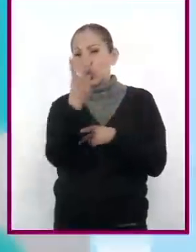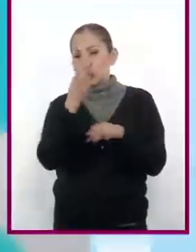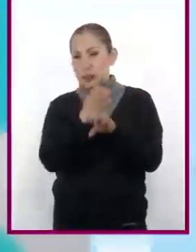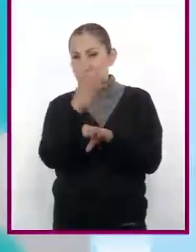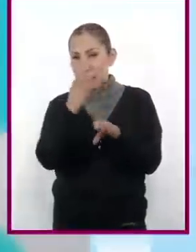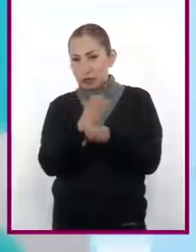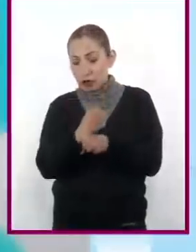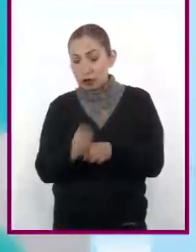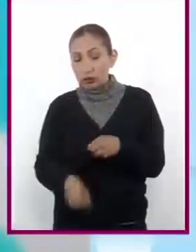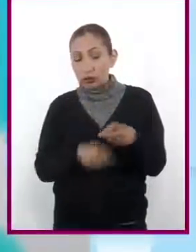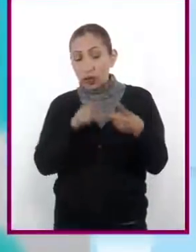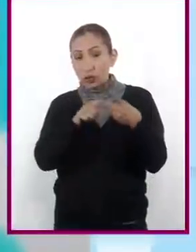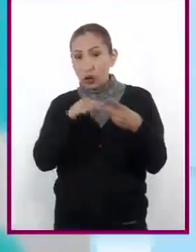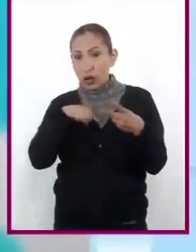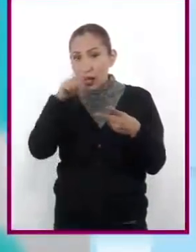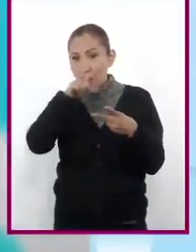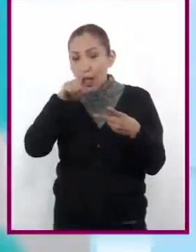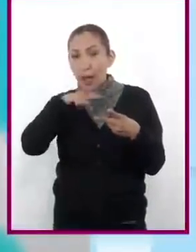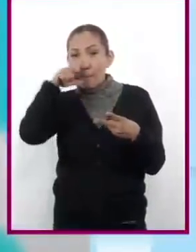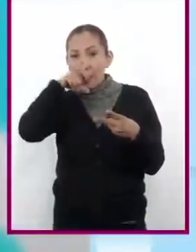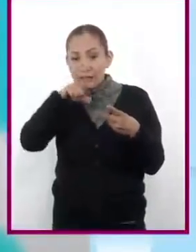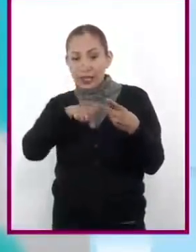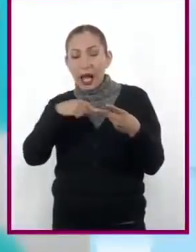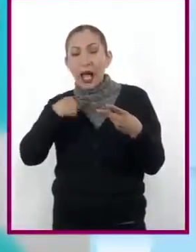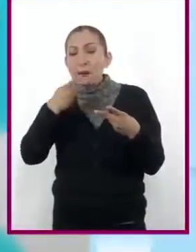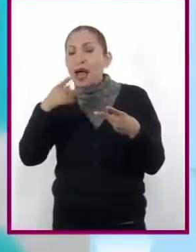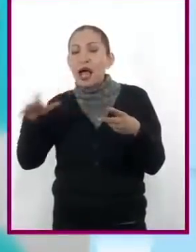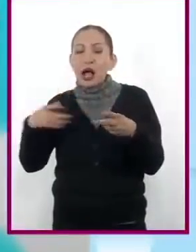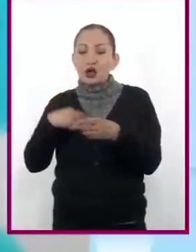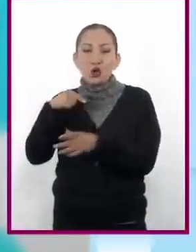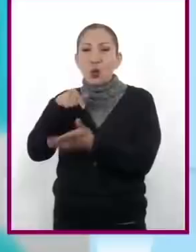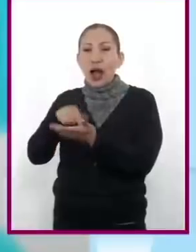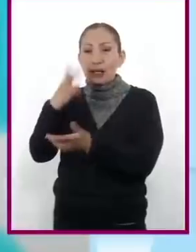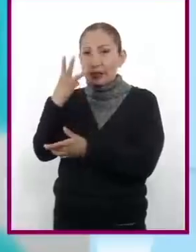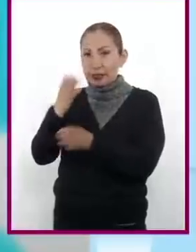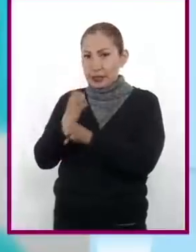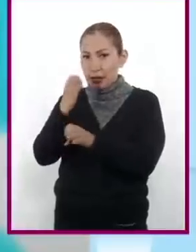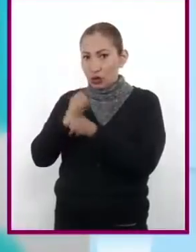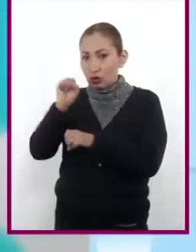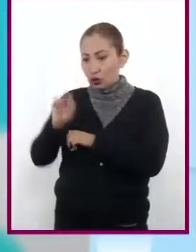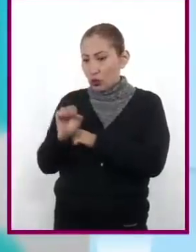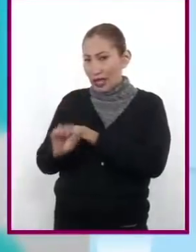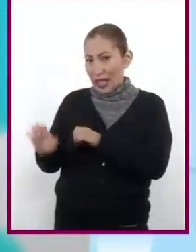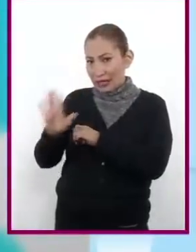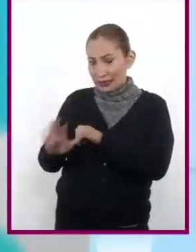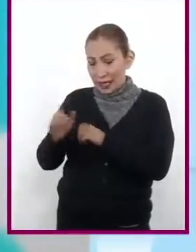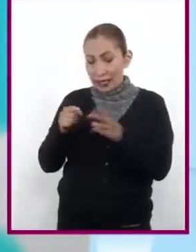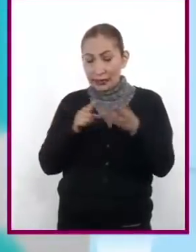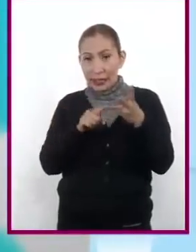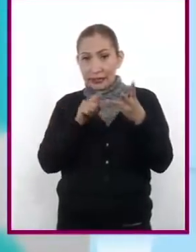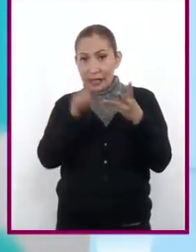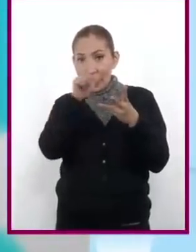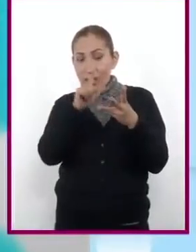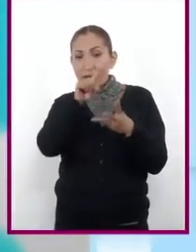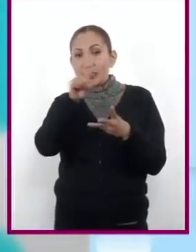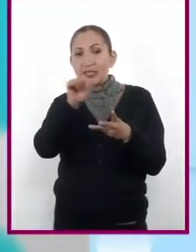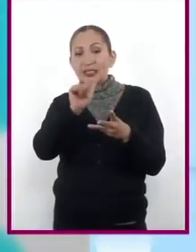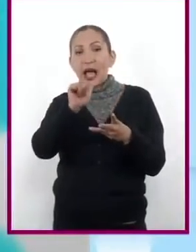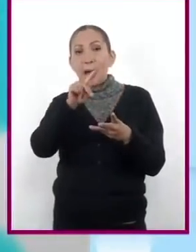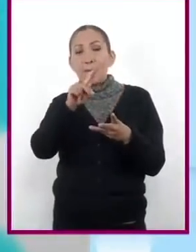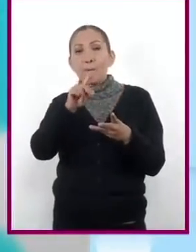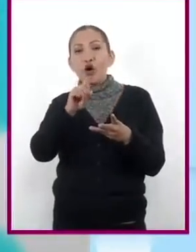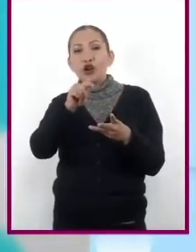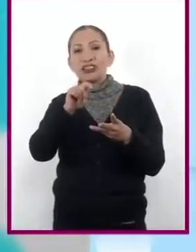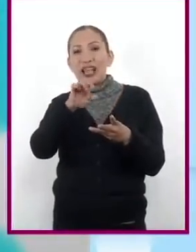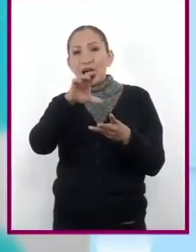estados. En segundo lugar se ubica la lengua maya, cuyos hablantes se concentran en 3 estados del sureste. La tercera lengua es el zapoteco.